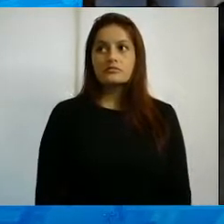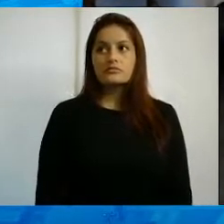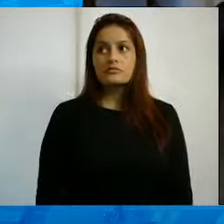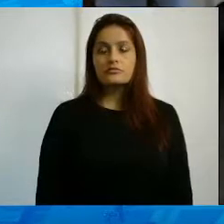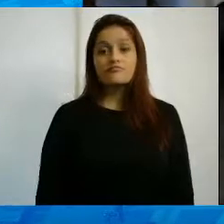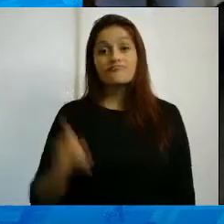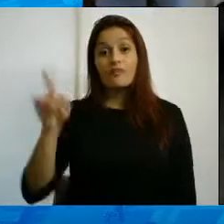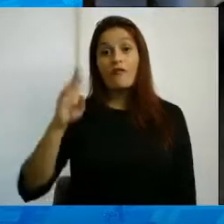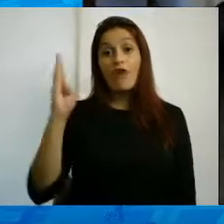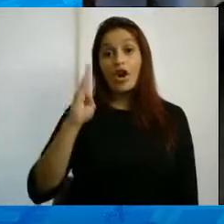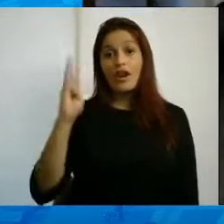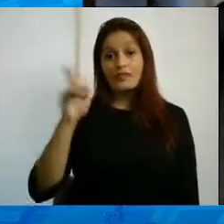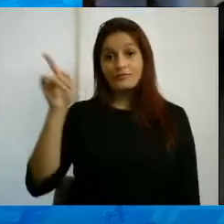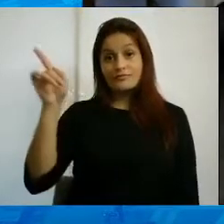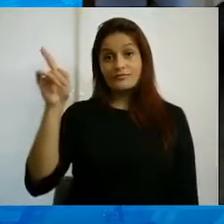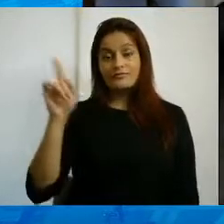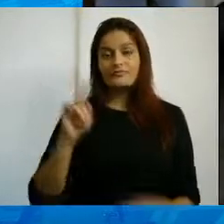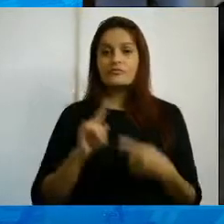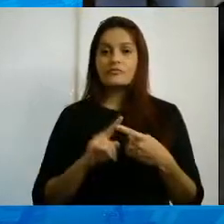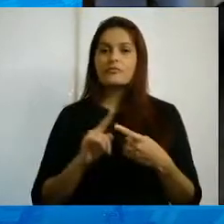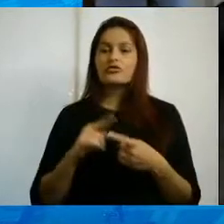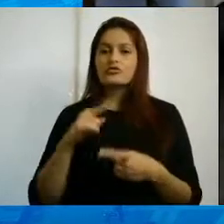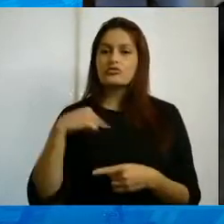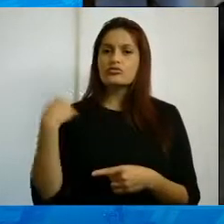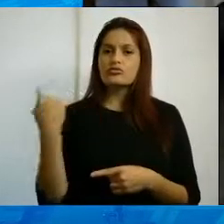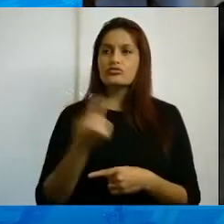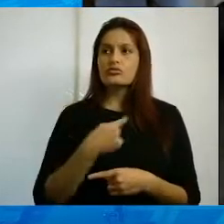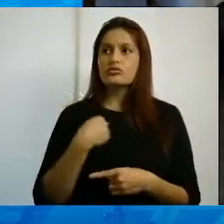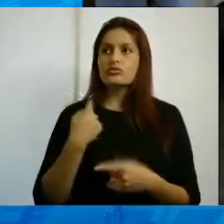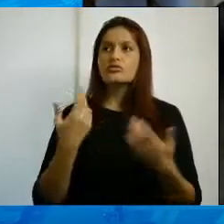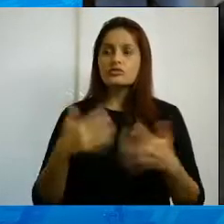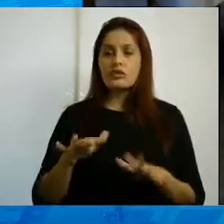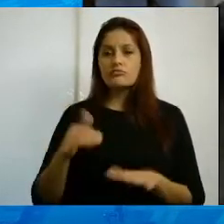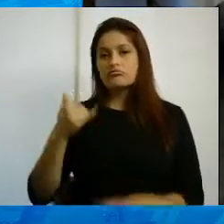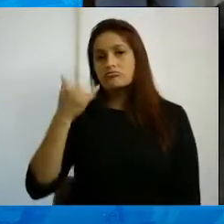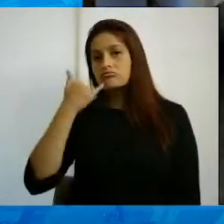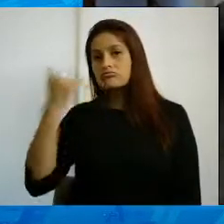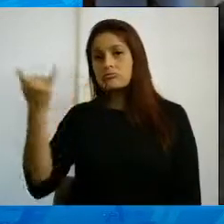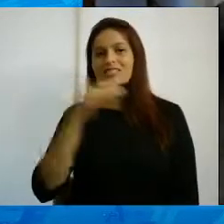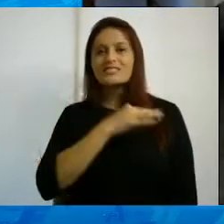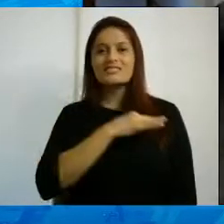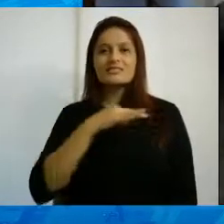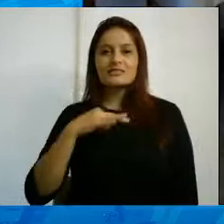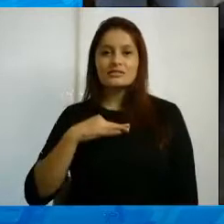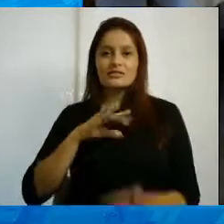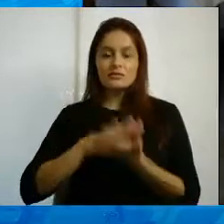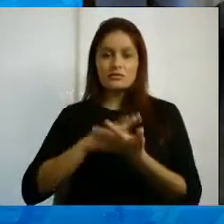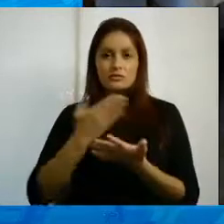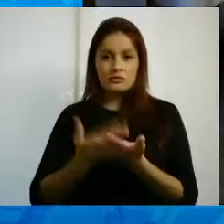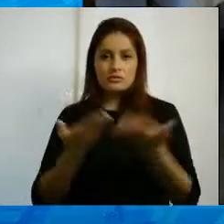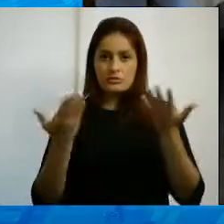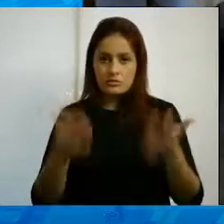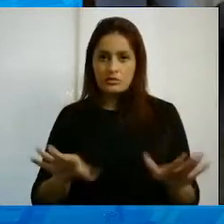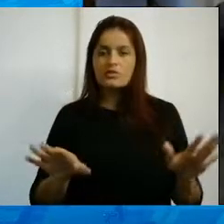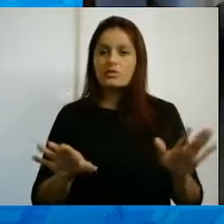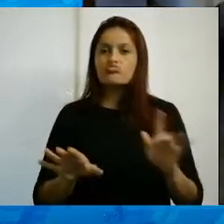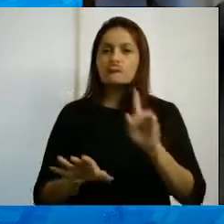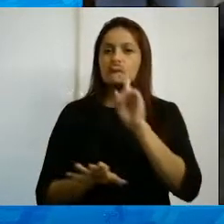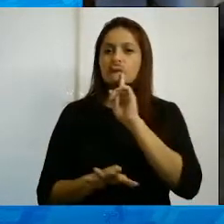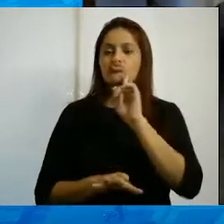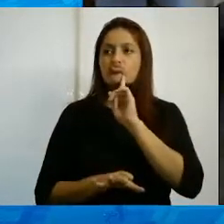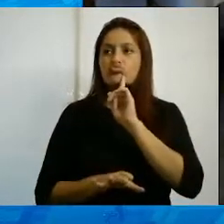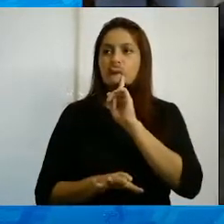tratamiento Boyenar, nosotros estamos en contacto con la Seremía de Salud. Vamos a